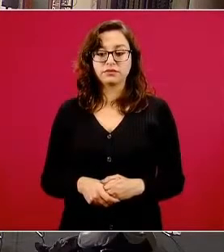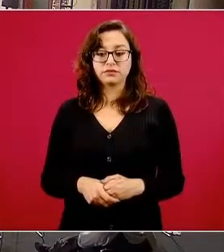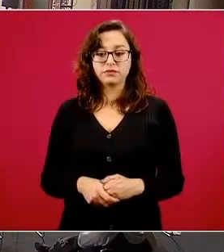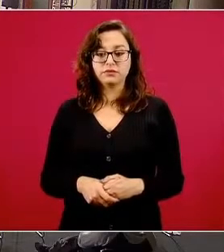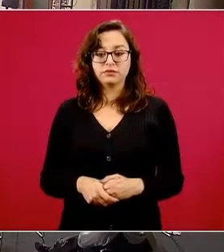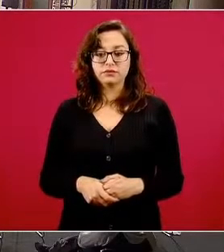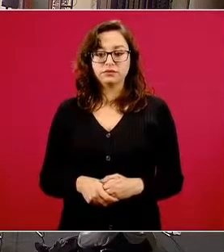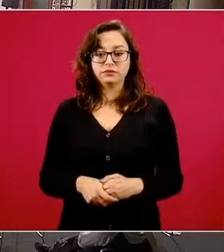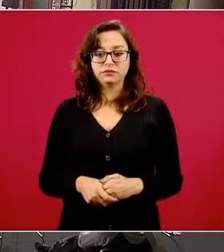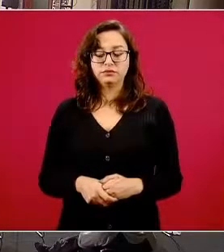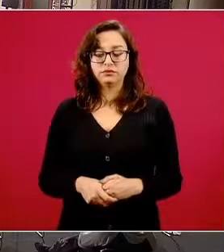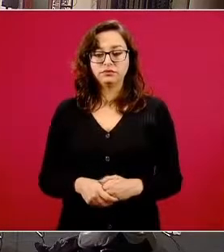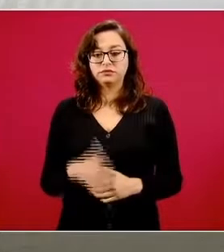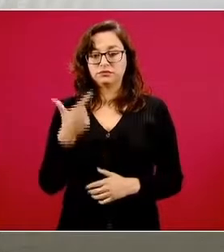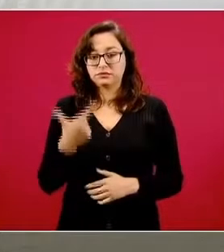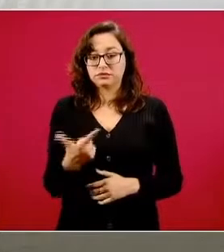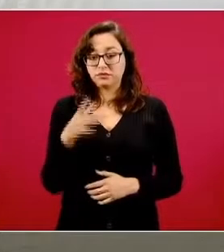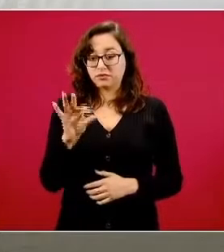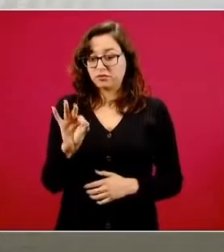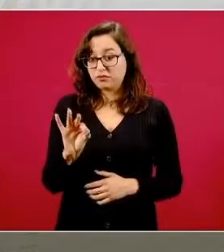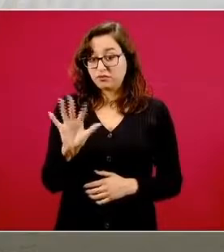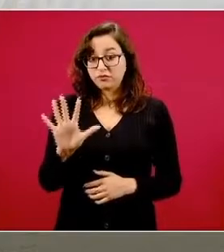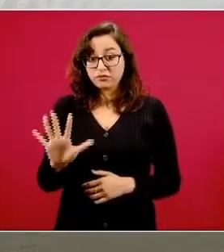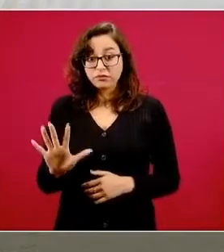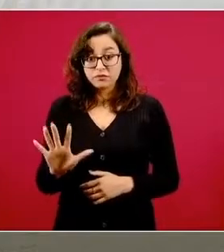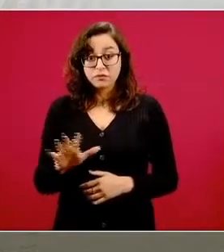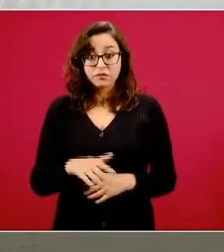Son 19:45, si no hay